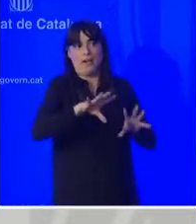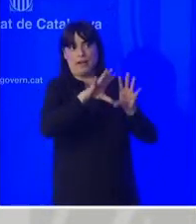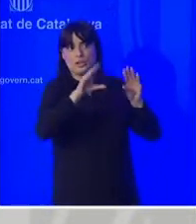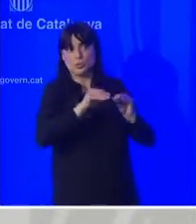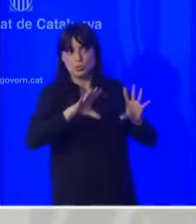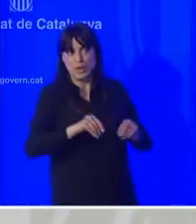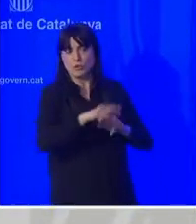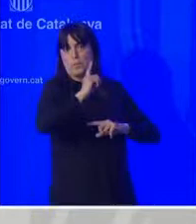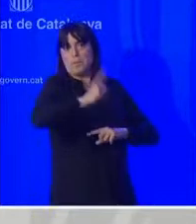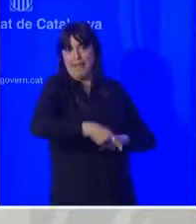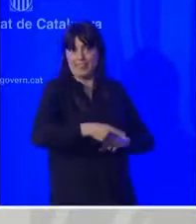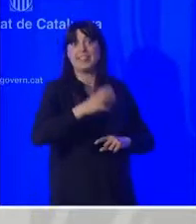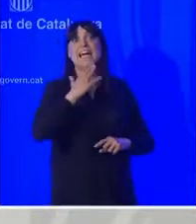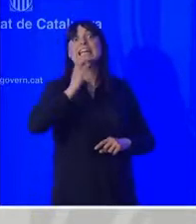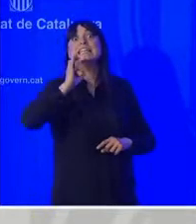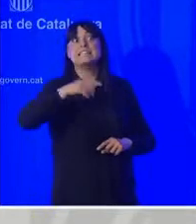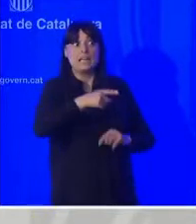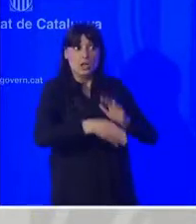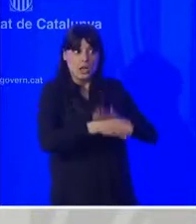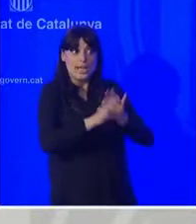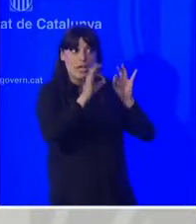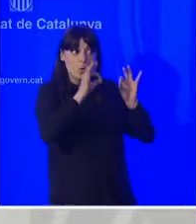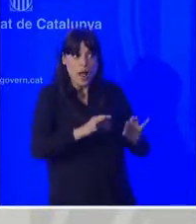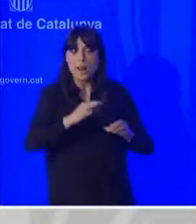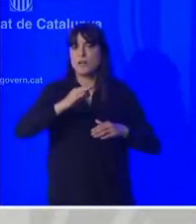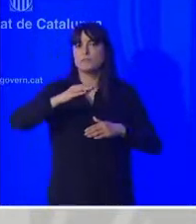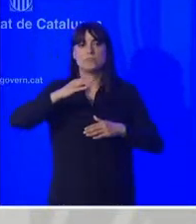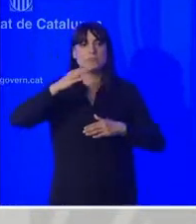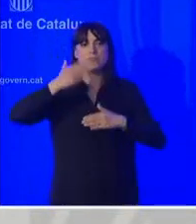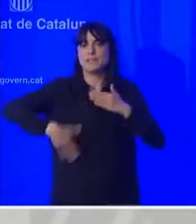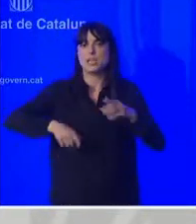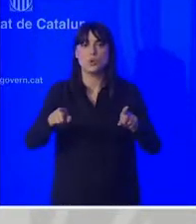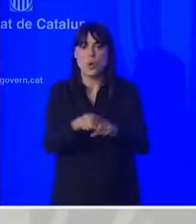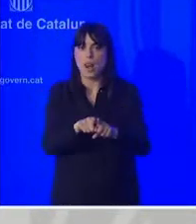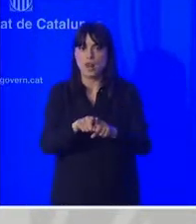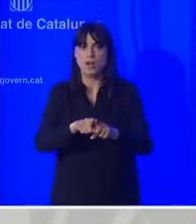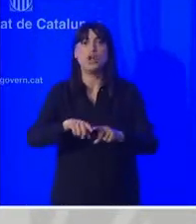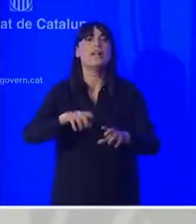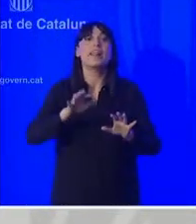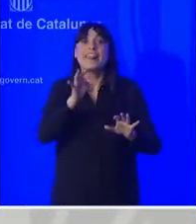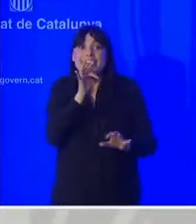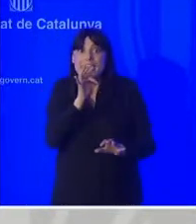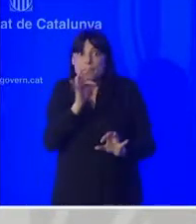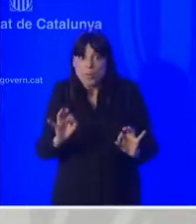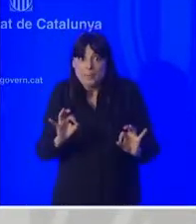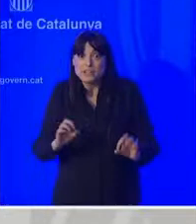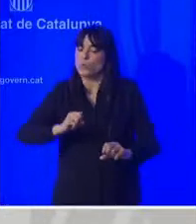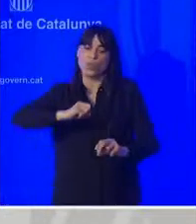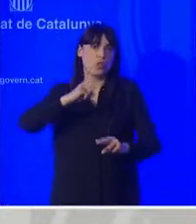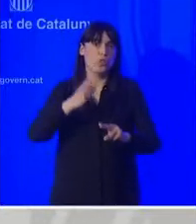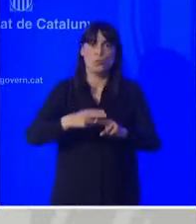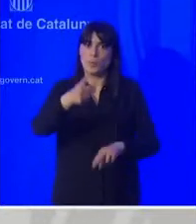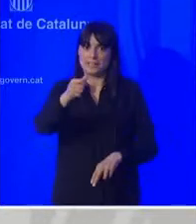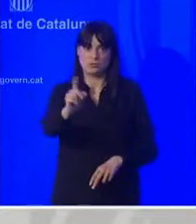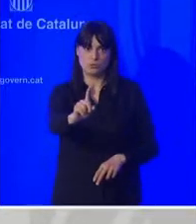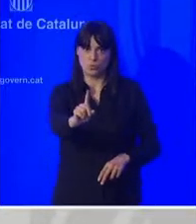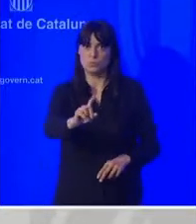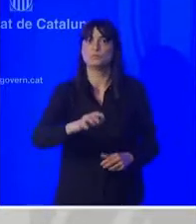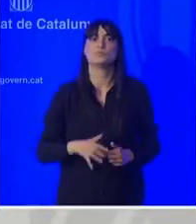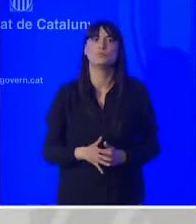deberán mantener las restricciones que en estos momentos están vigentes pero a día de hoy no se ha